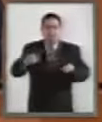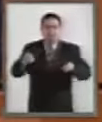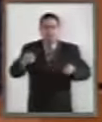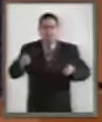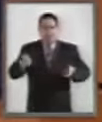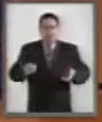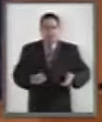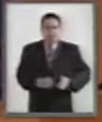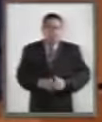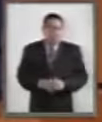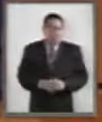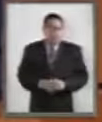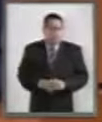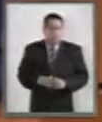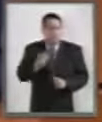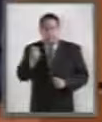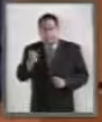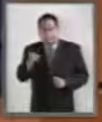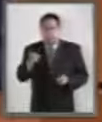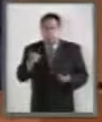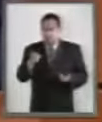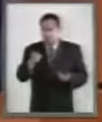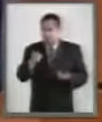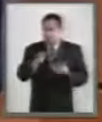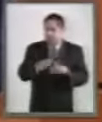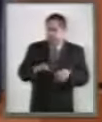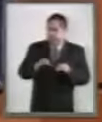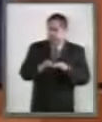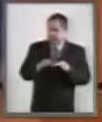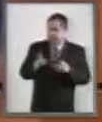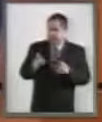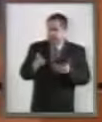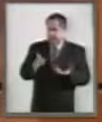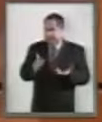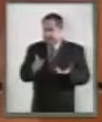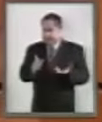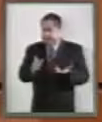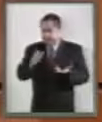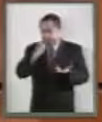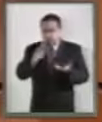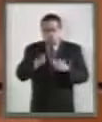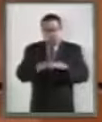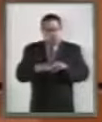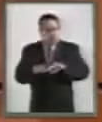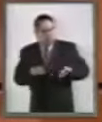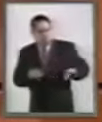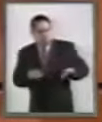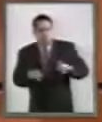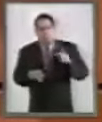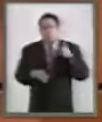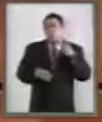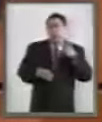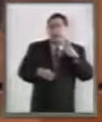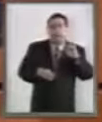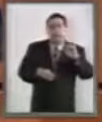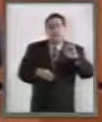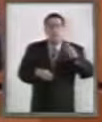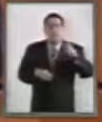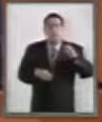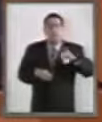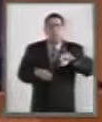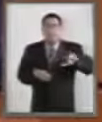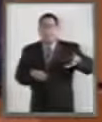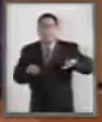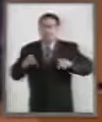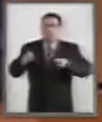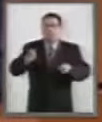Eso tiene un efecto muy, muy importante, ¿verdad? El desplazamiento de la política y el establecimiento